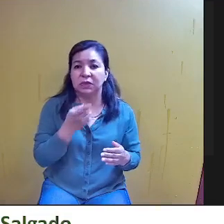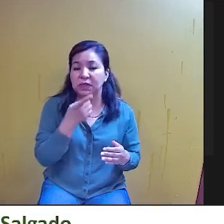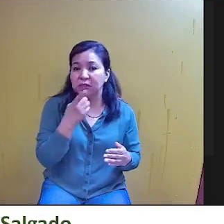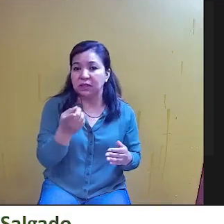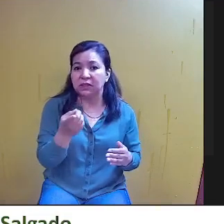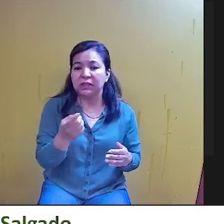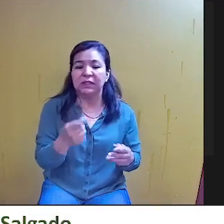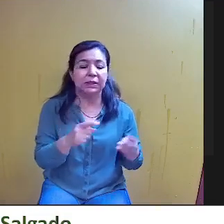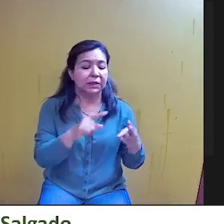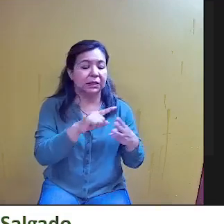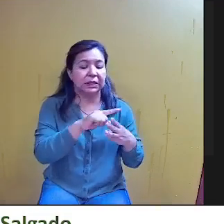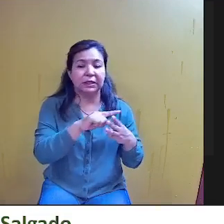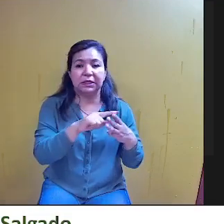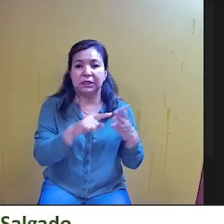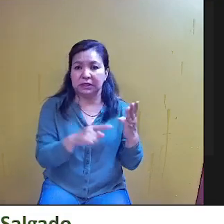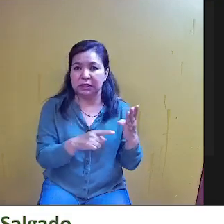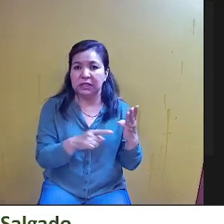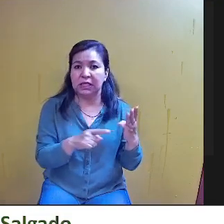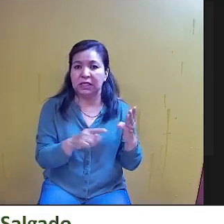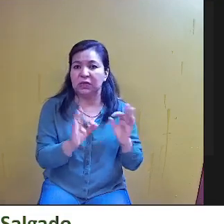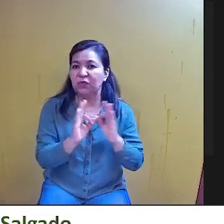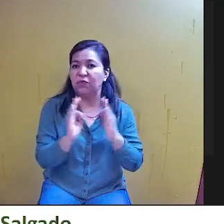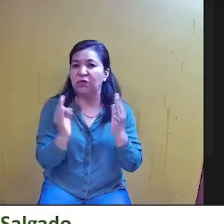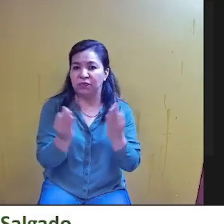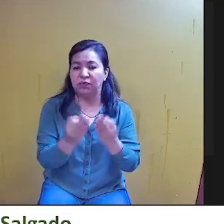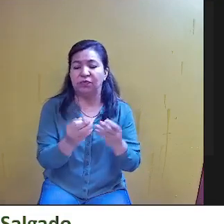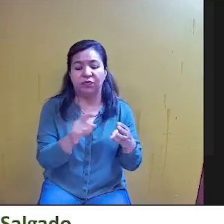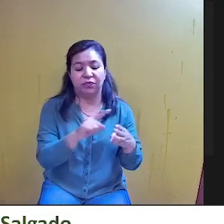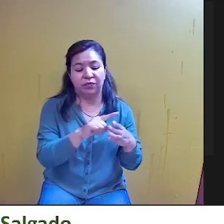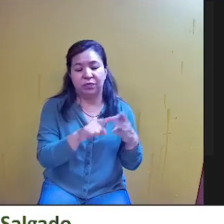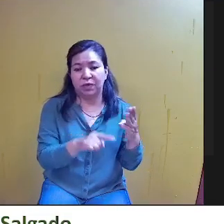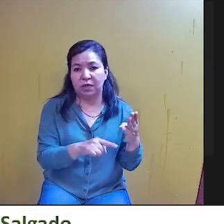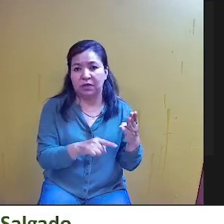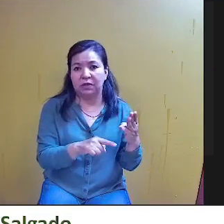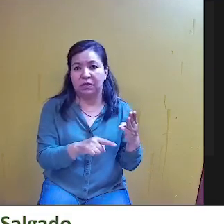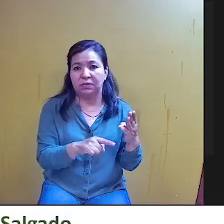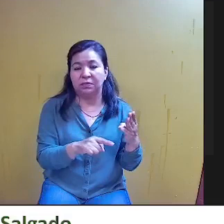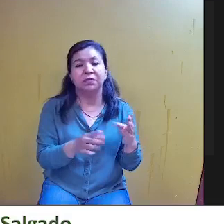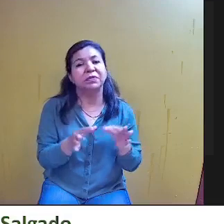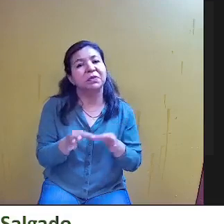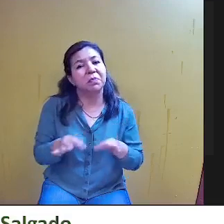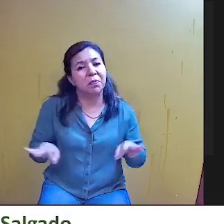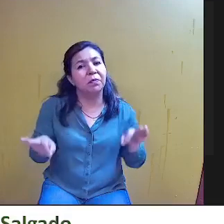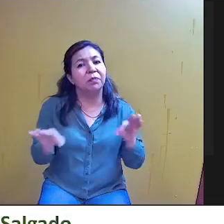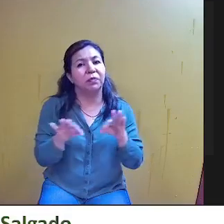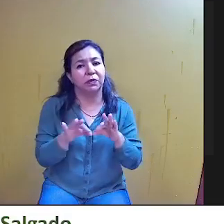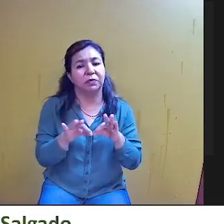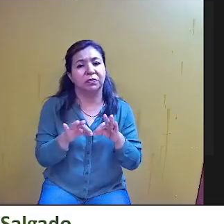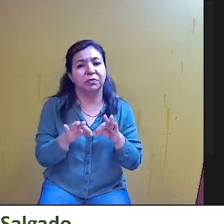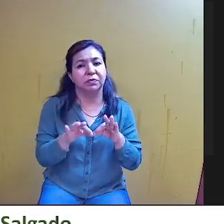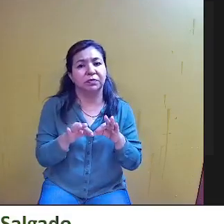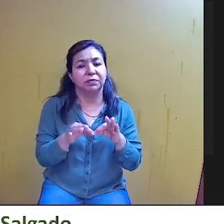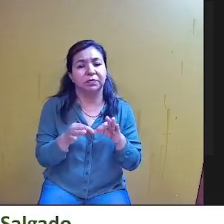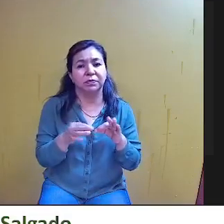tres elementos que son sumamente fundamentales, a decir,